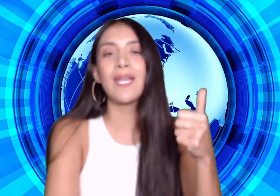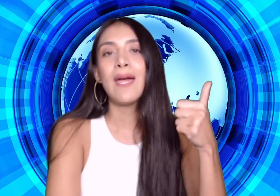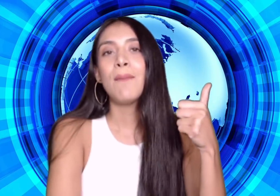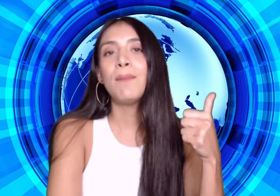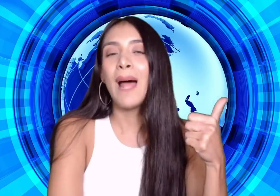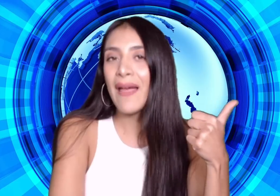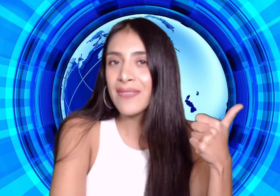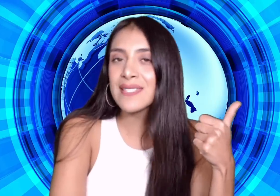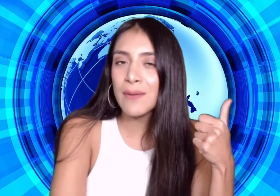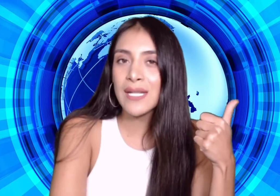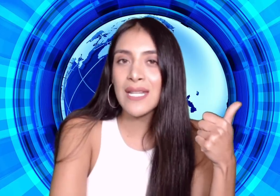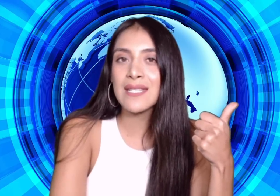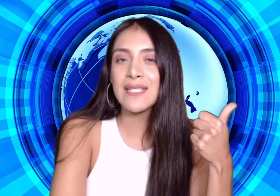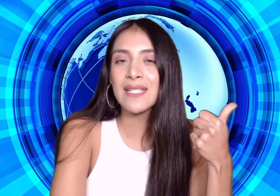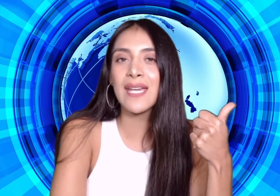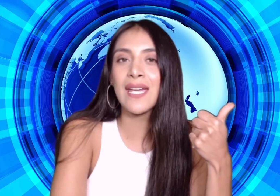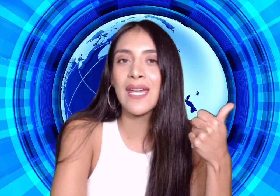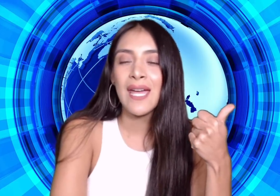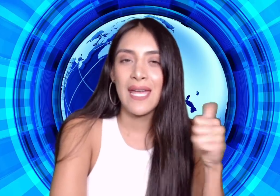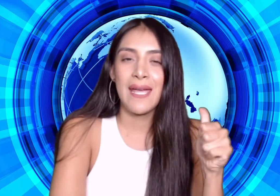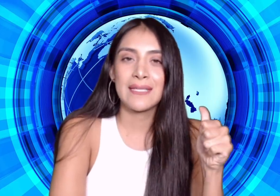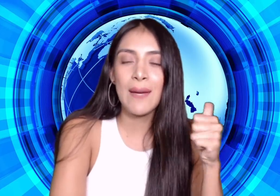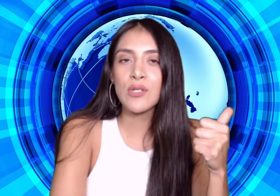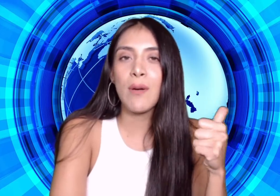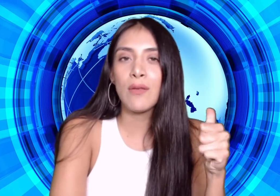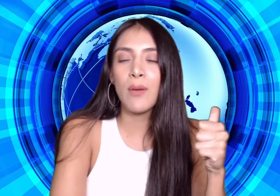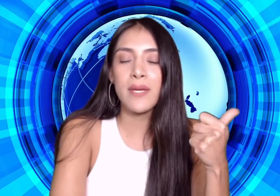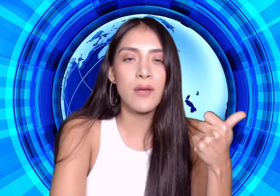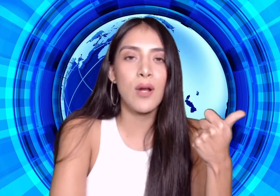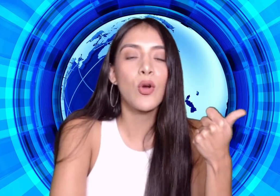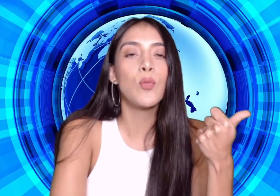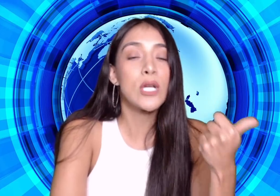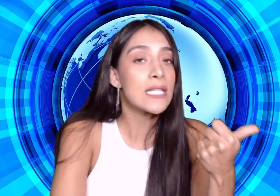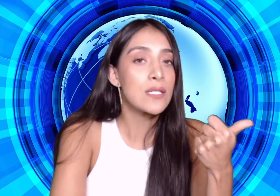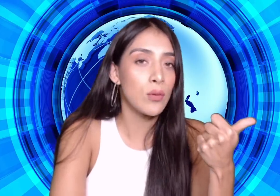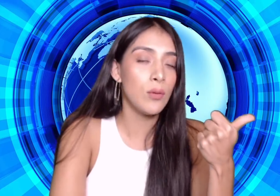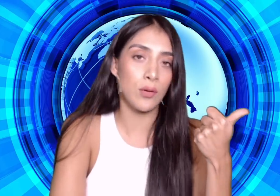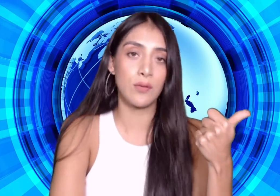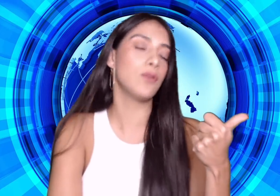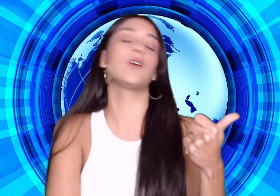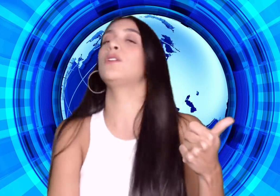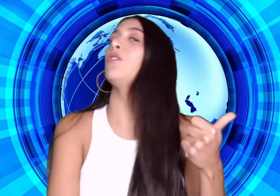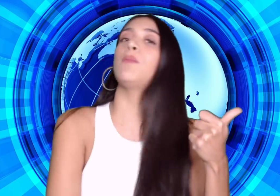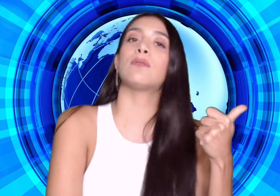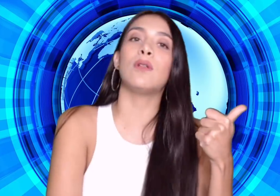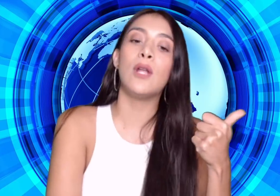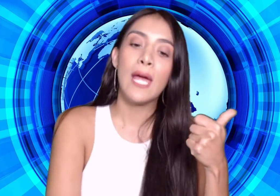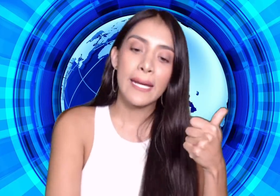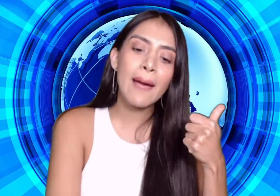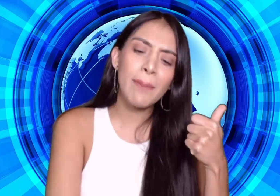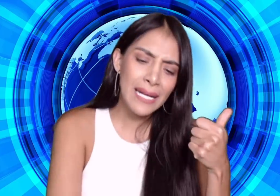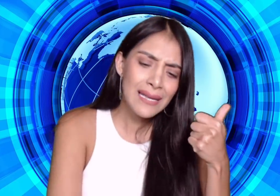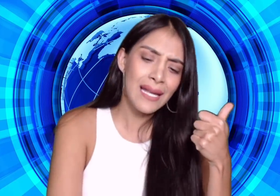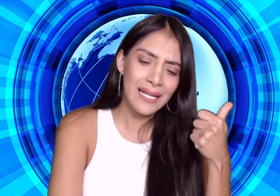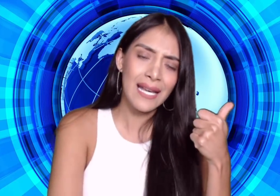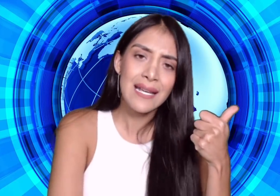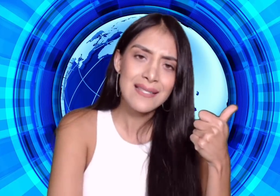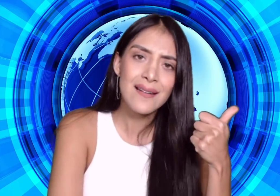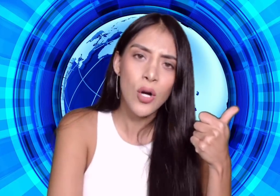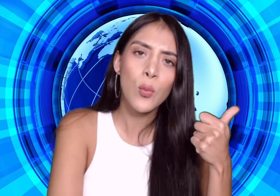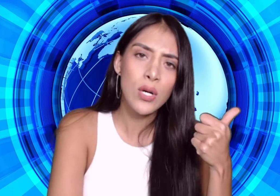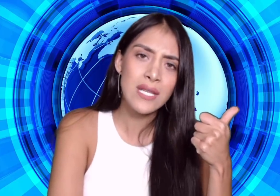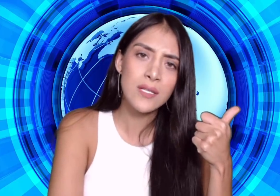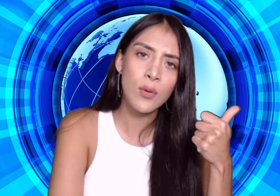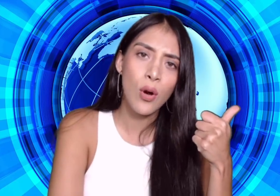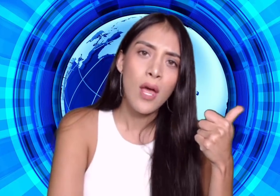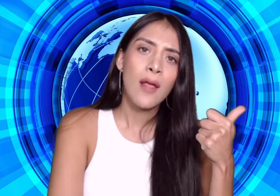le dijo que antes de venir a decir que estamos llevando a México al comunismo, bueno, eso fue lo que dijo López Obrador, que aprenda qué es